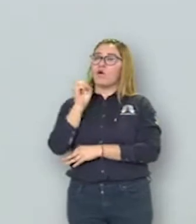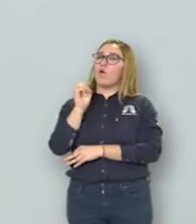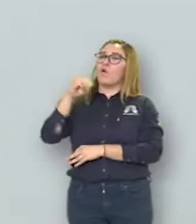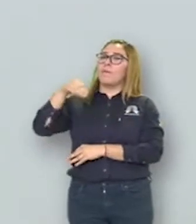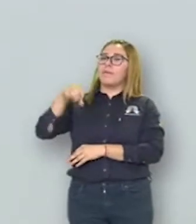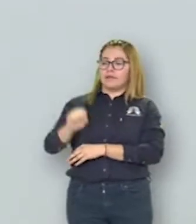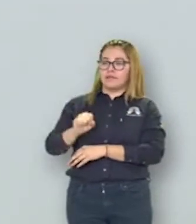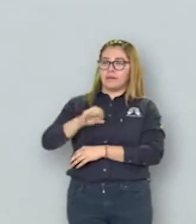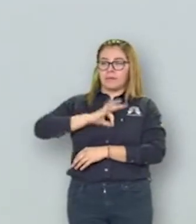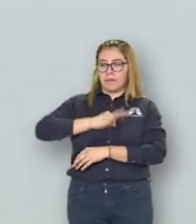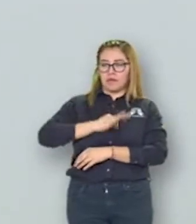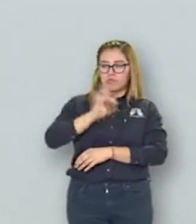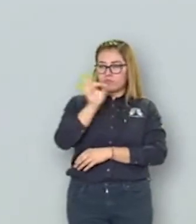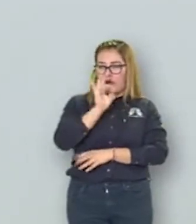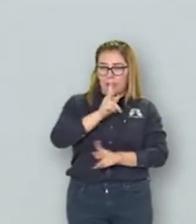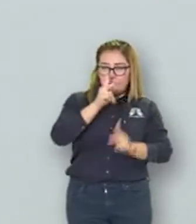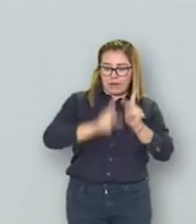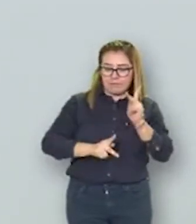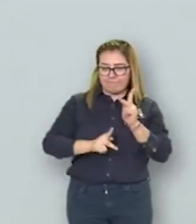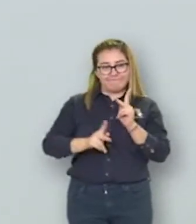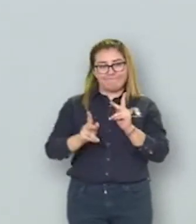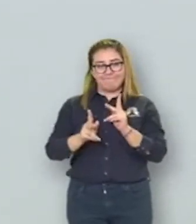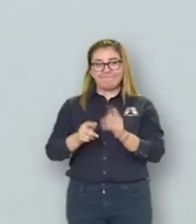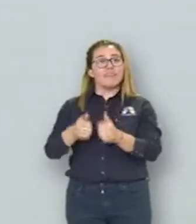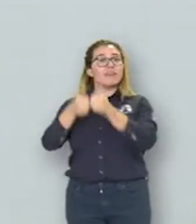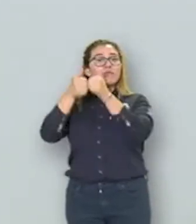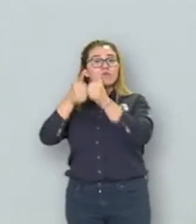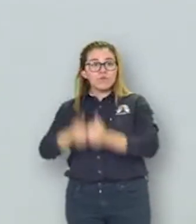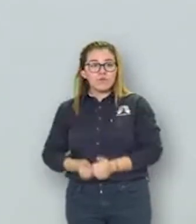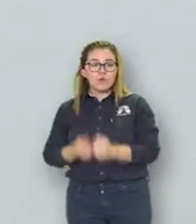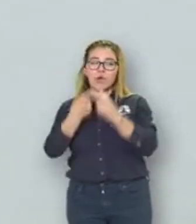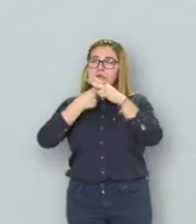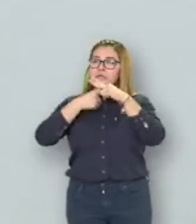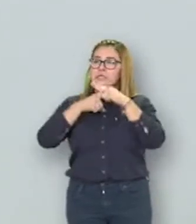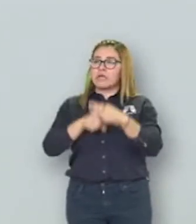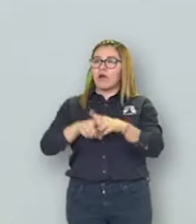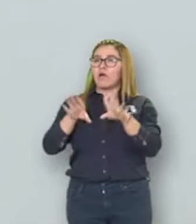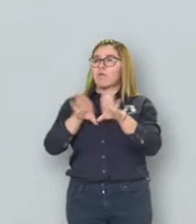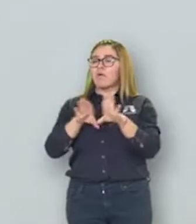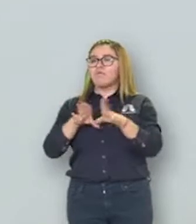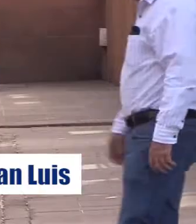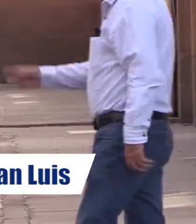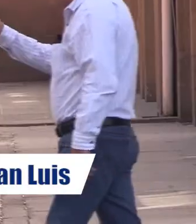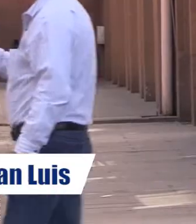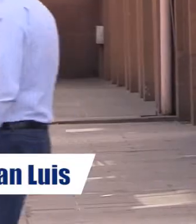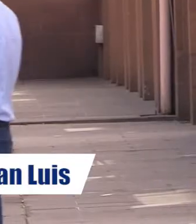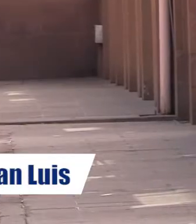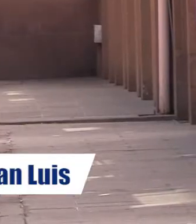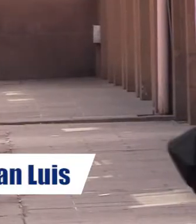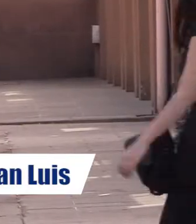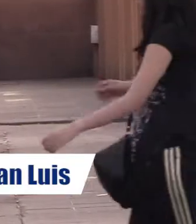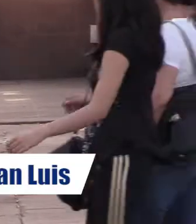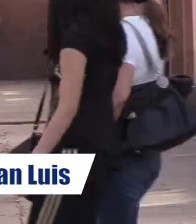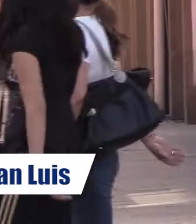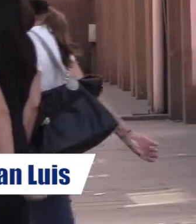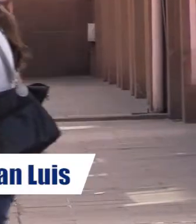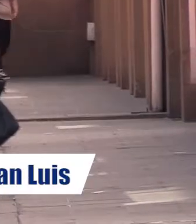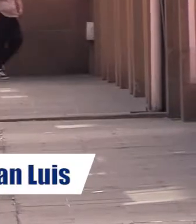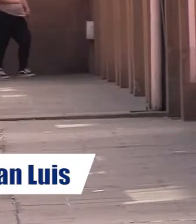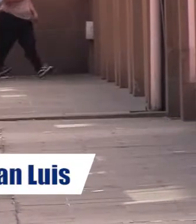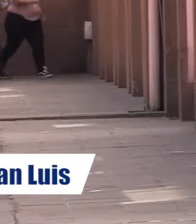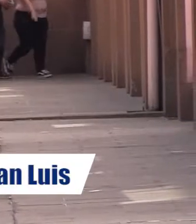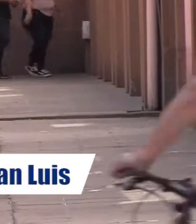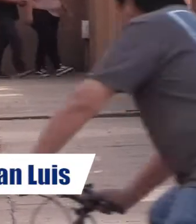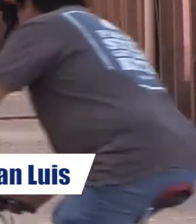uso obligatorio del cubrebocas, lo cual en este momento sería como un llamado a misa. Sin embargo, Atala confía en que